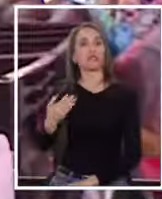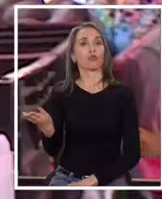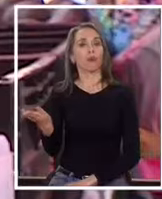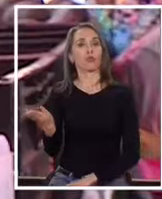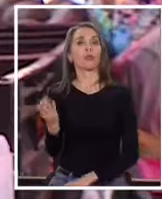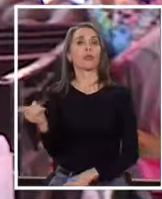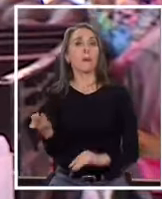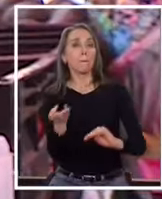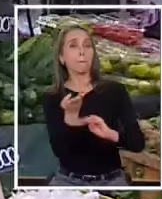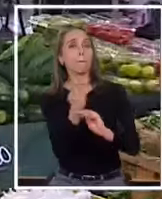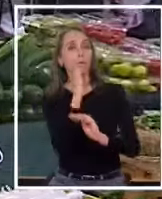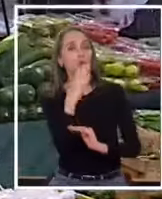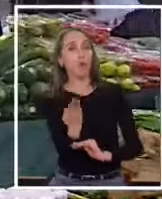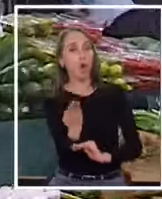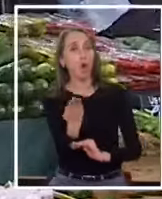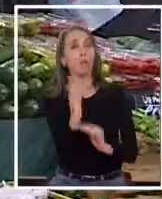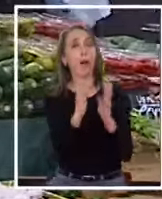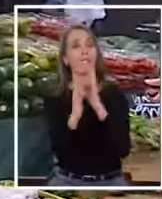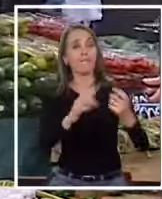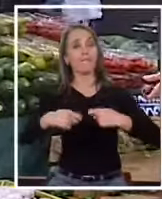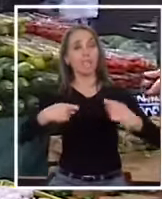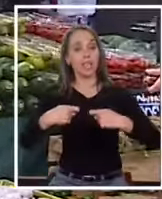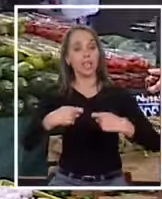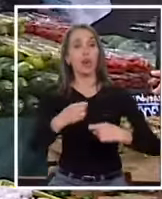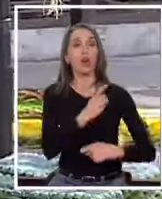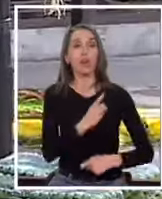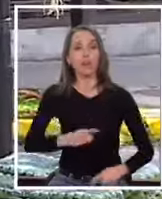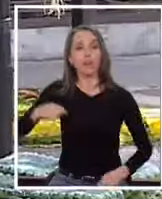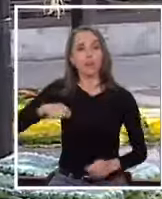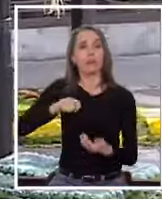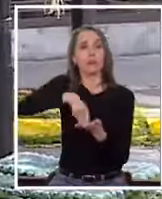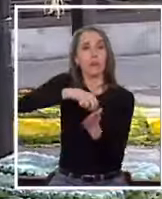este beneficio fue presentada por diversos parlamentarios y el Ministerio de